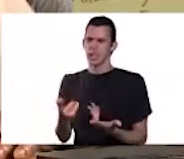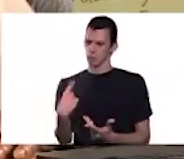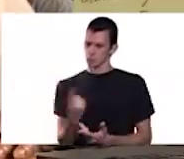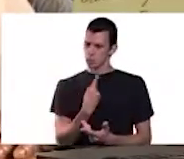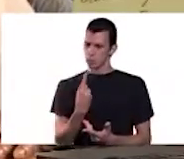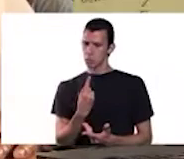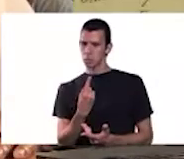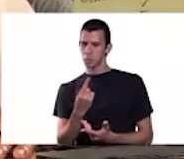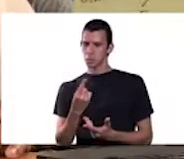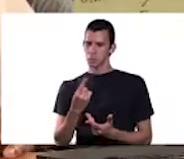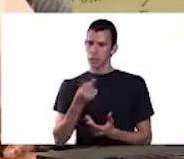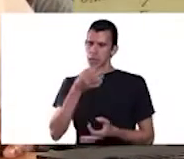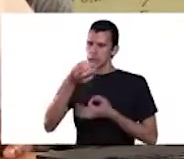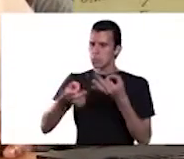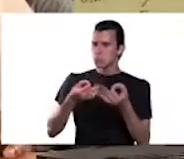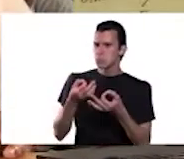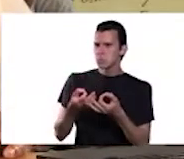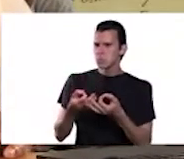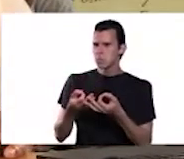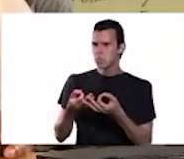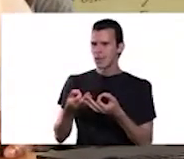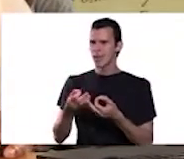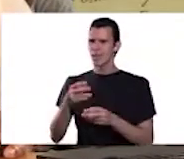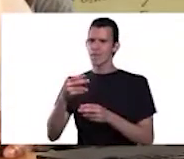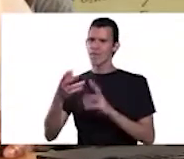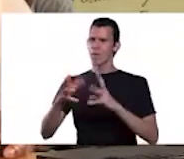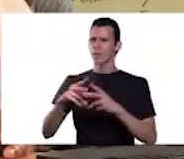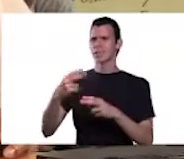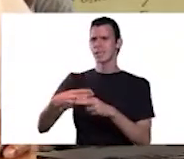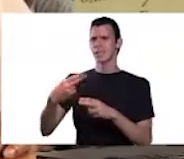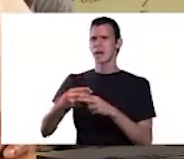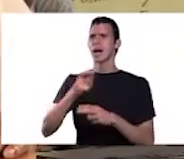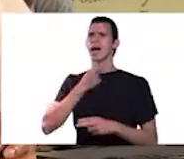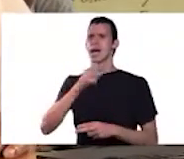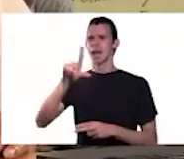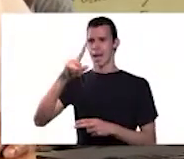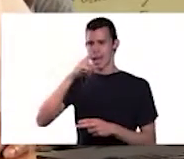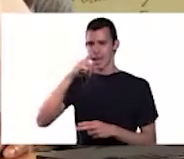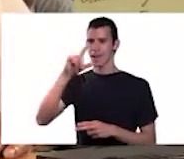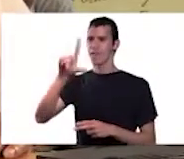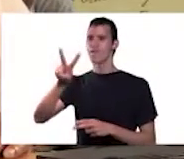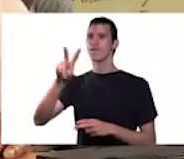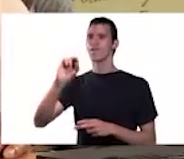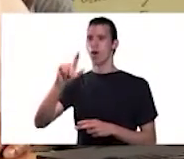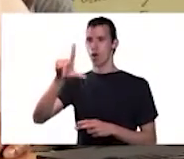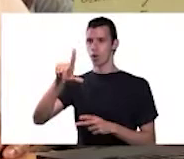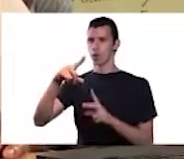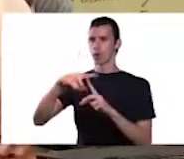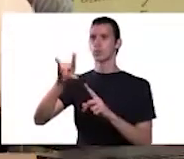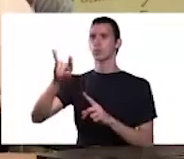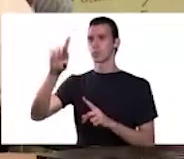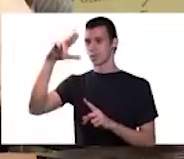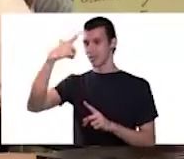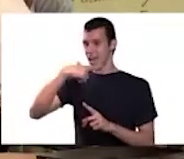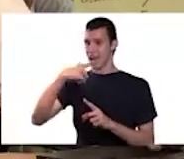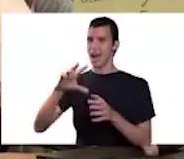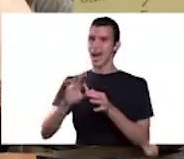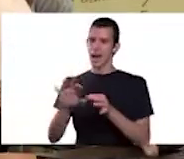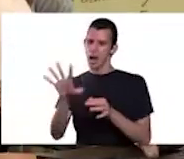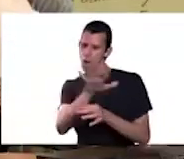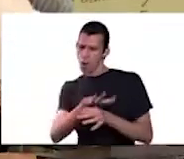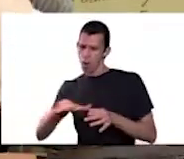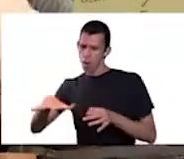saber de qué estamos hablando cuando decimos envoltura geográfica. Y de eso